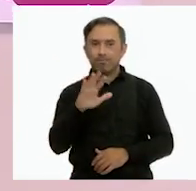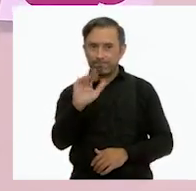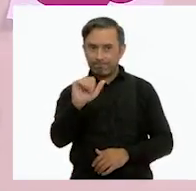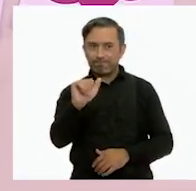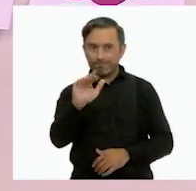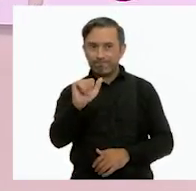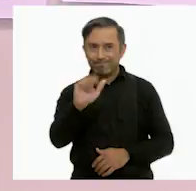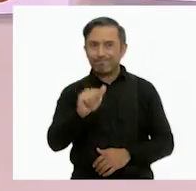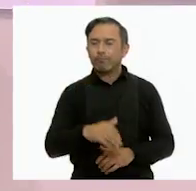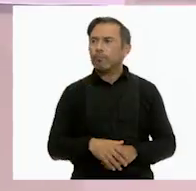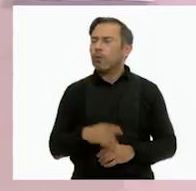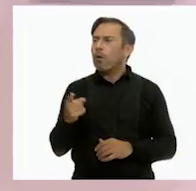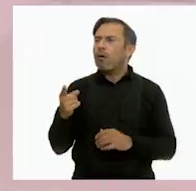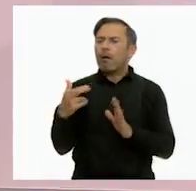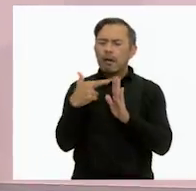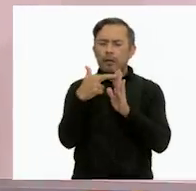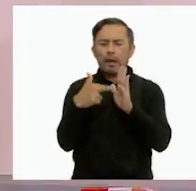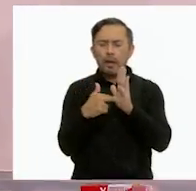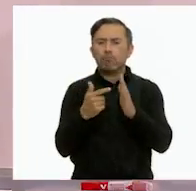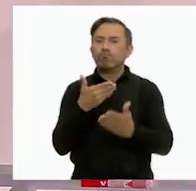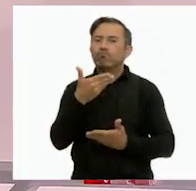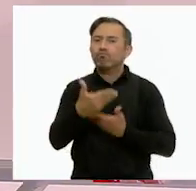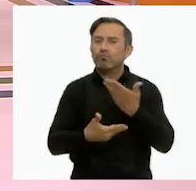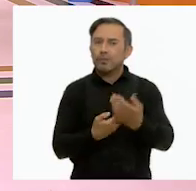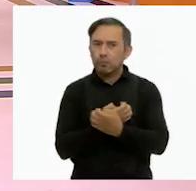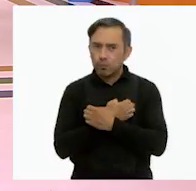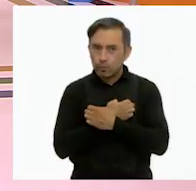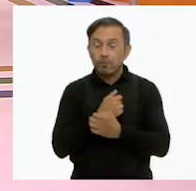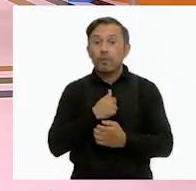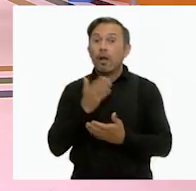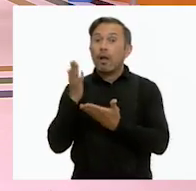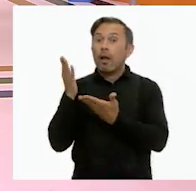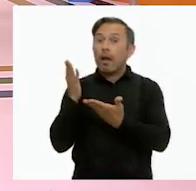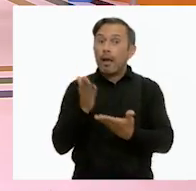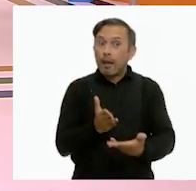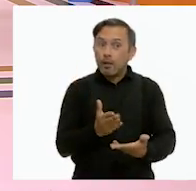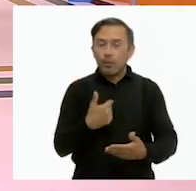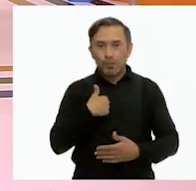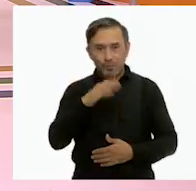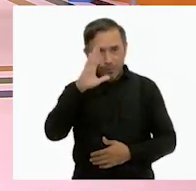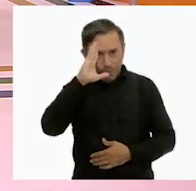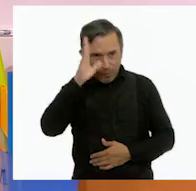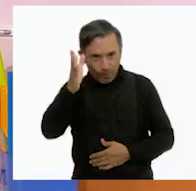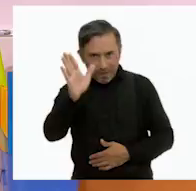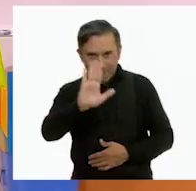aplicará? Saludo al llegar y me despido cuando me voy.